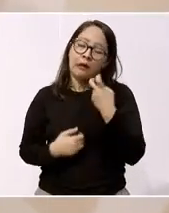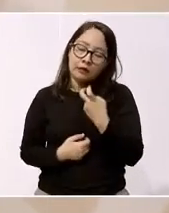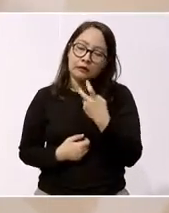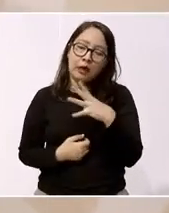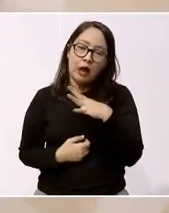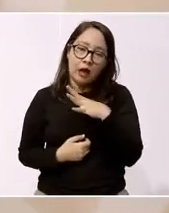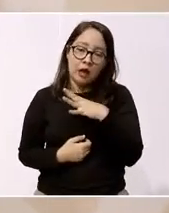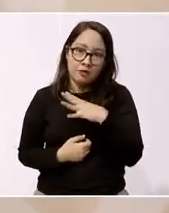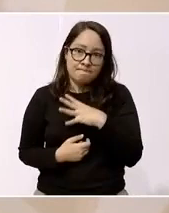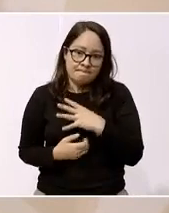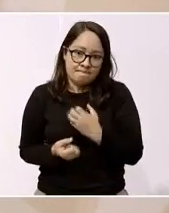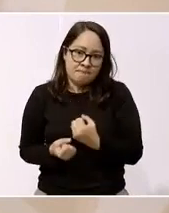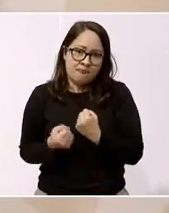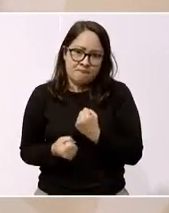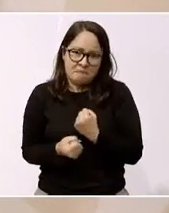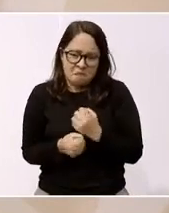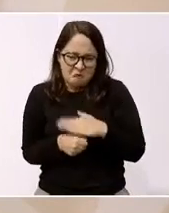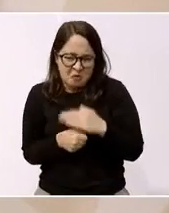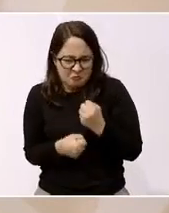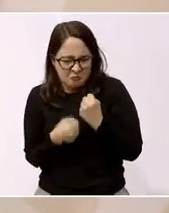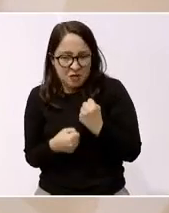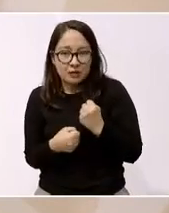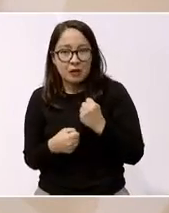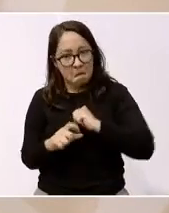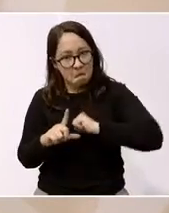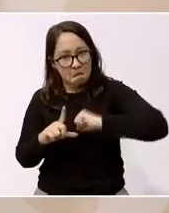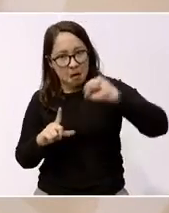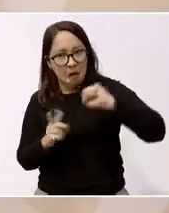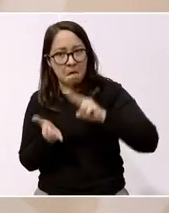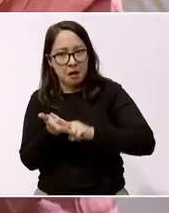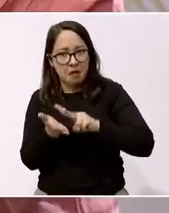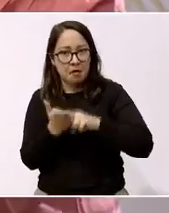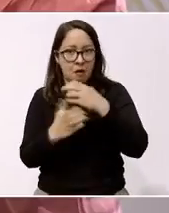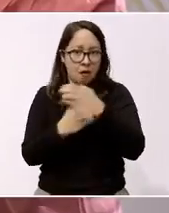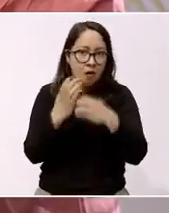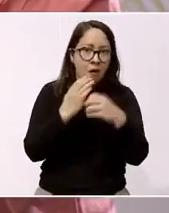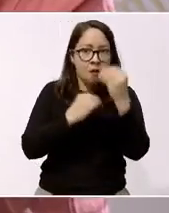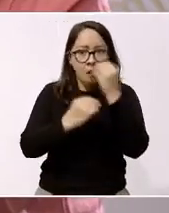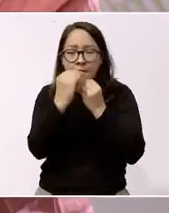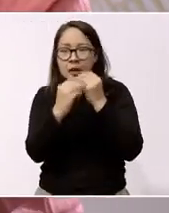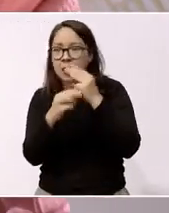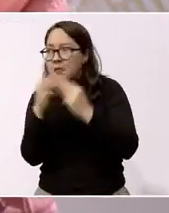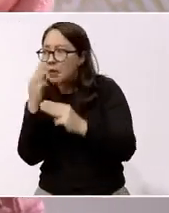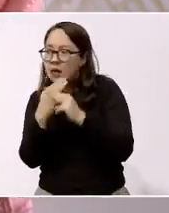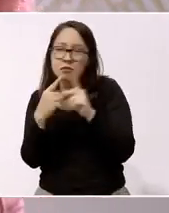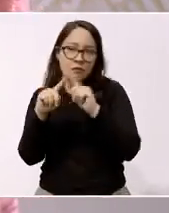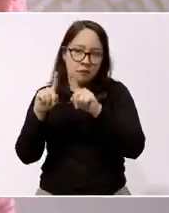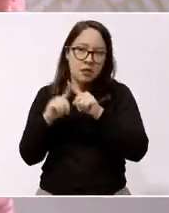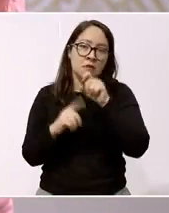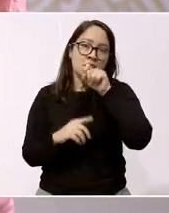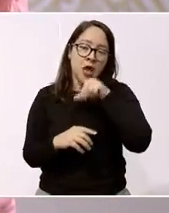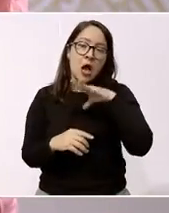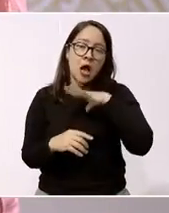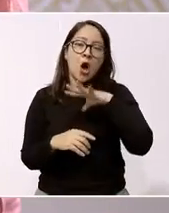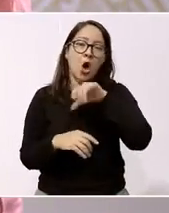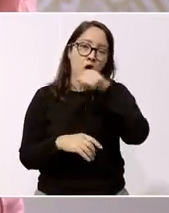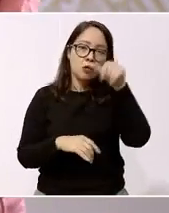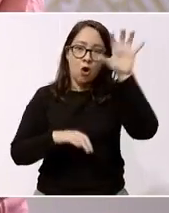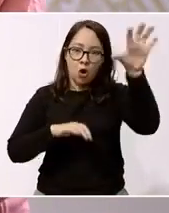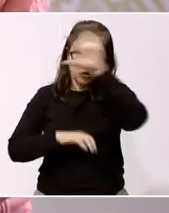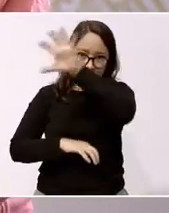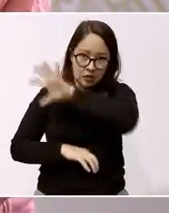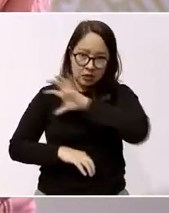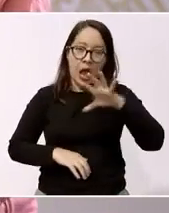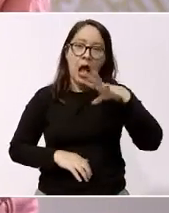más inflación, pero también afecta en otros continentes y